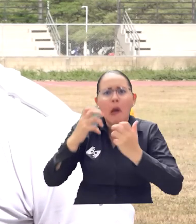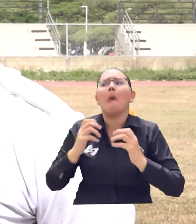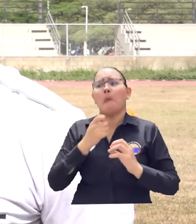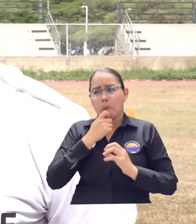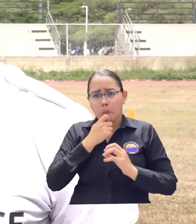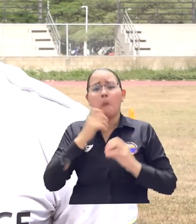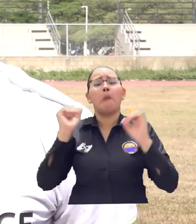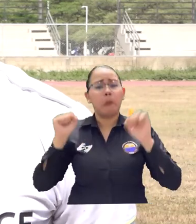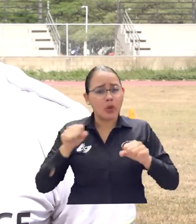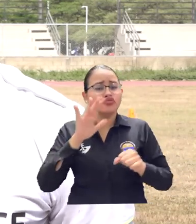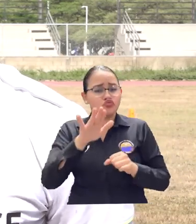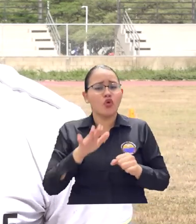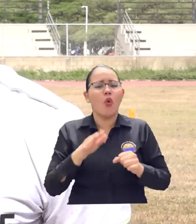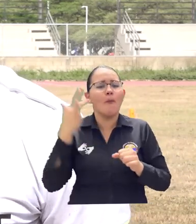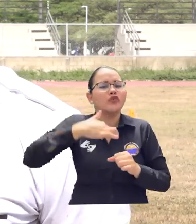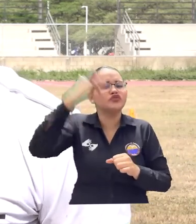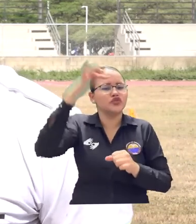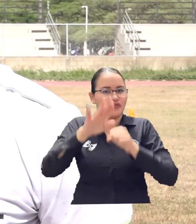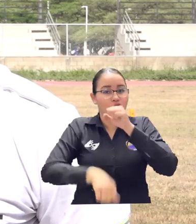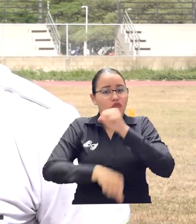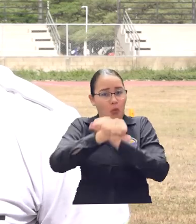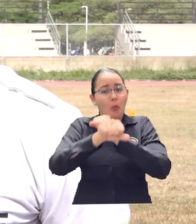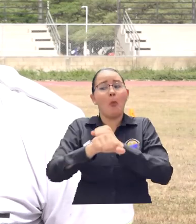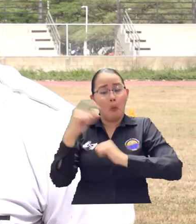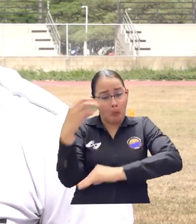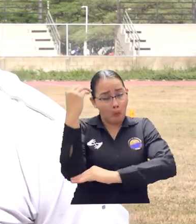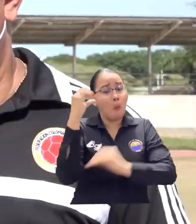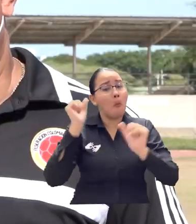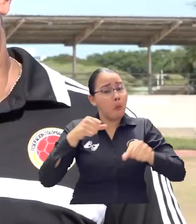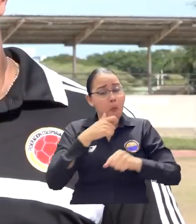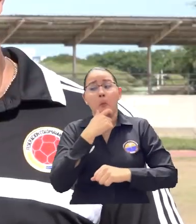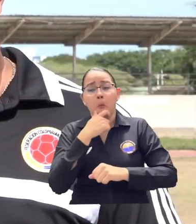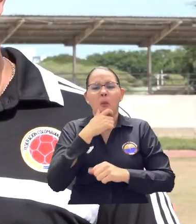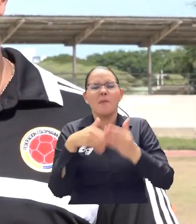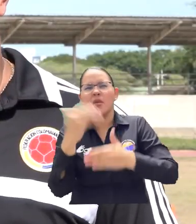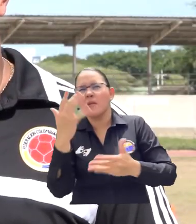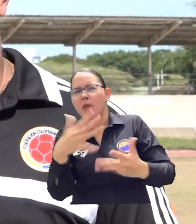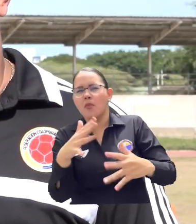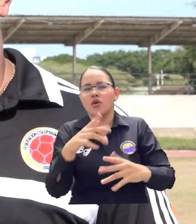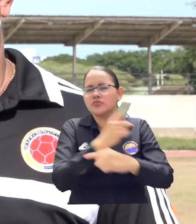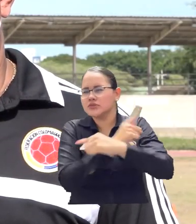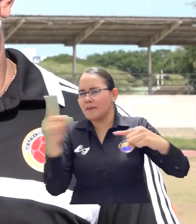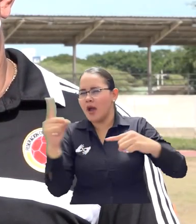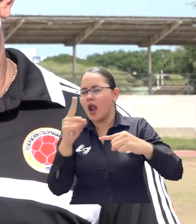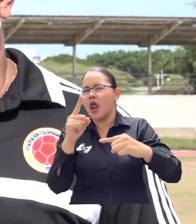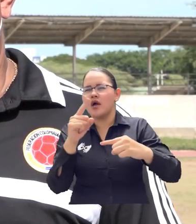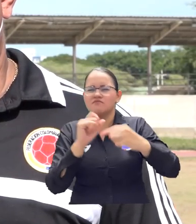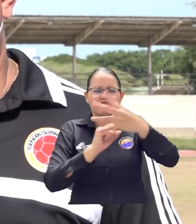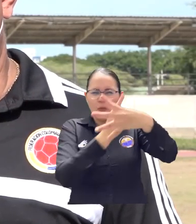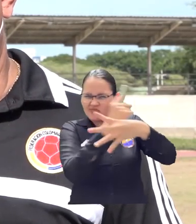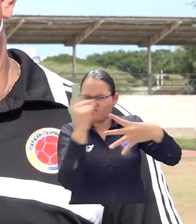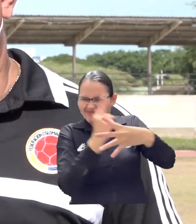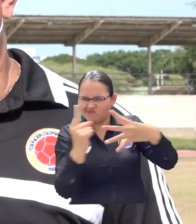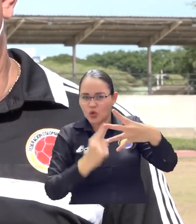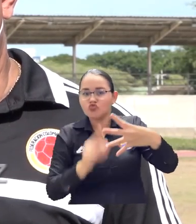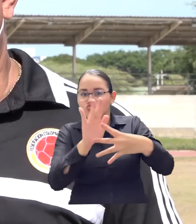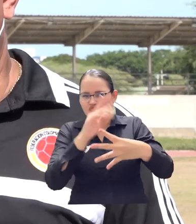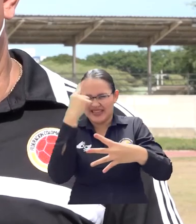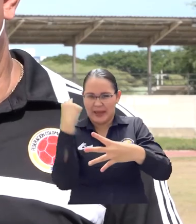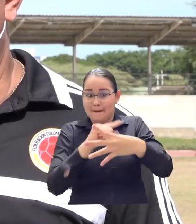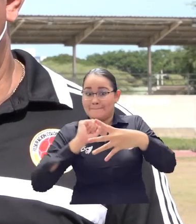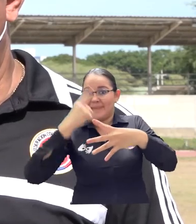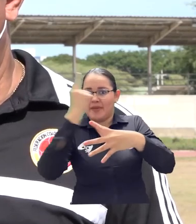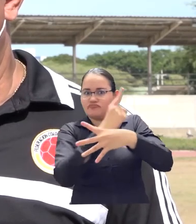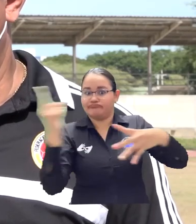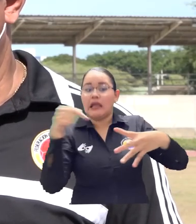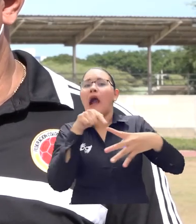este lindo escenario deportivo como lo tiene la Universidad del Magdalena. Bueno, estas son las pruebas físicas que